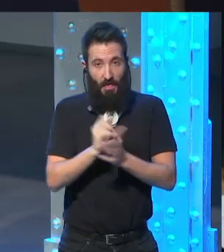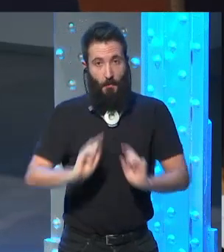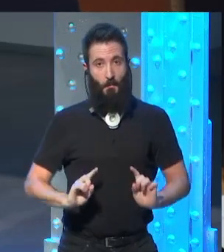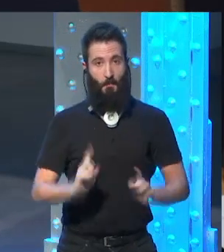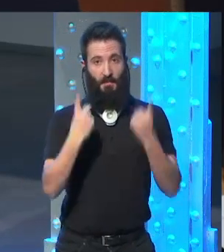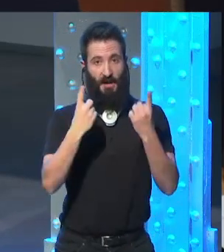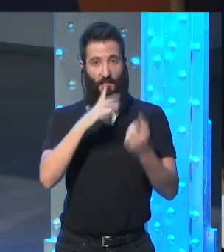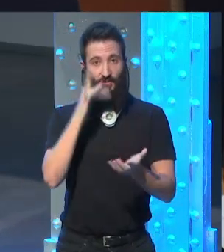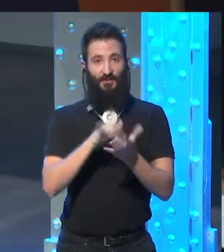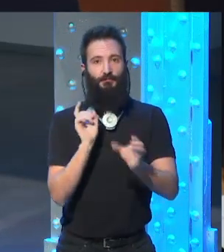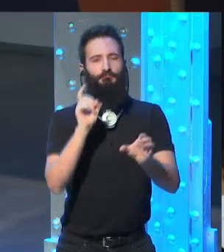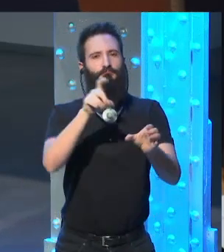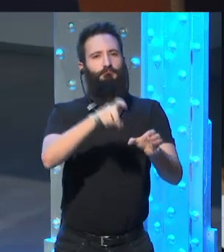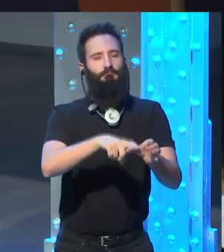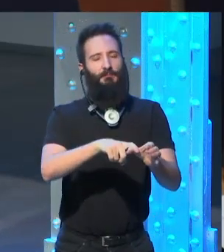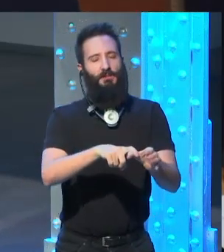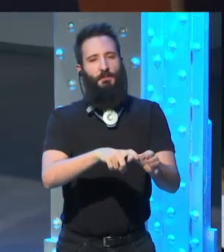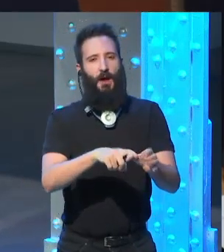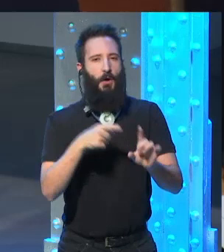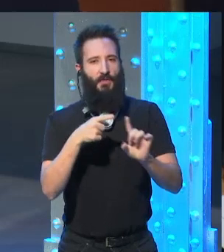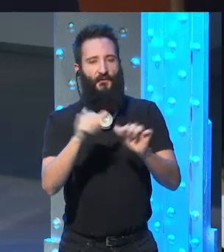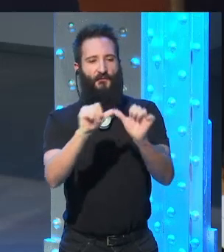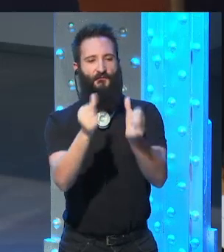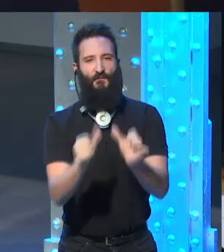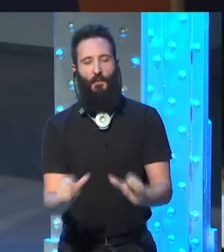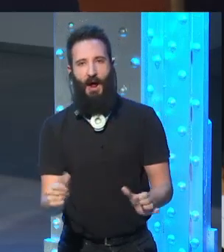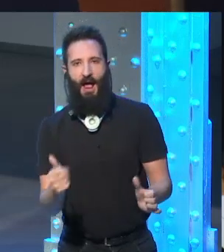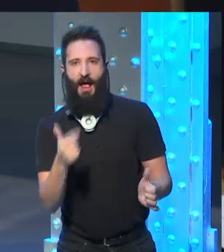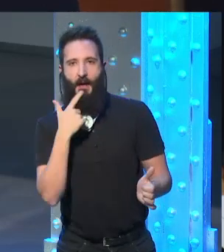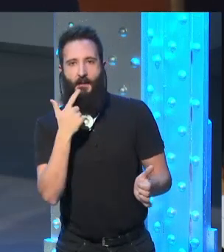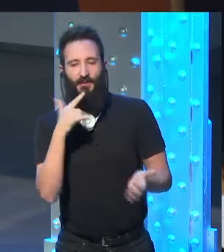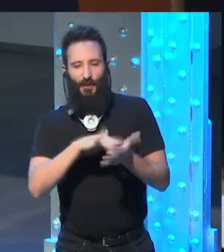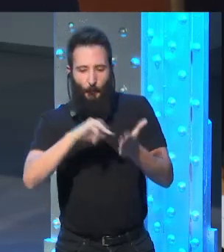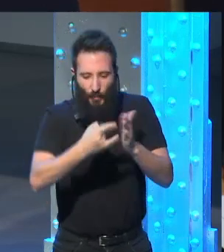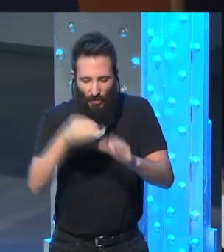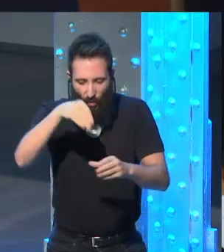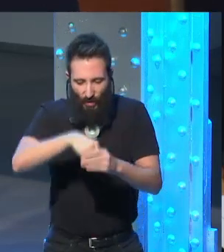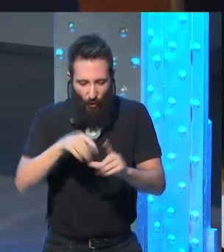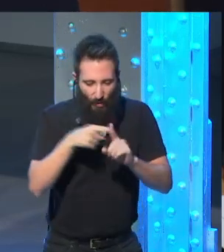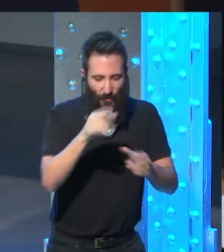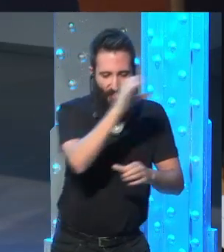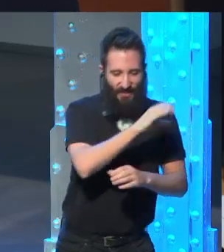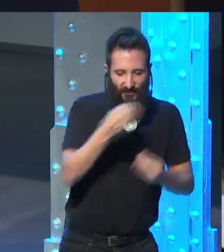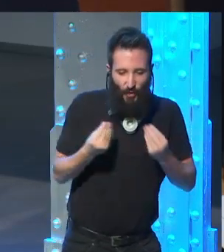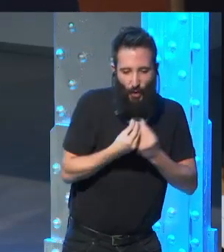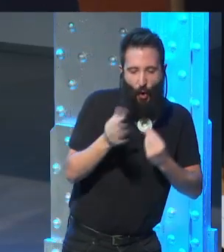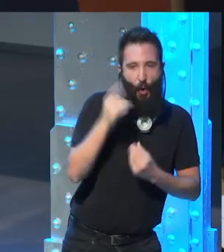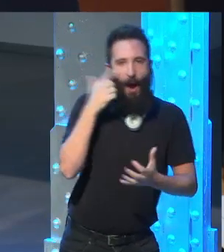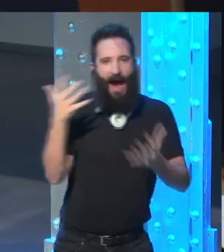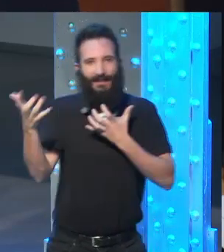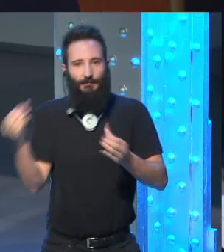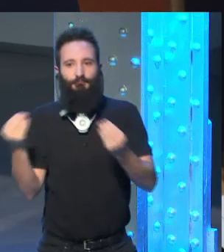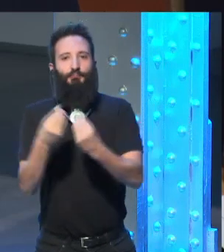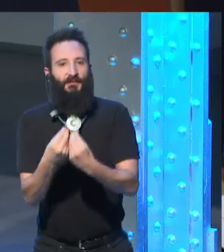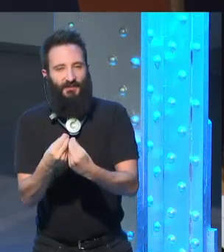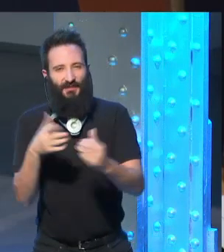de participar de una forma, digamos, estable en un proyecto con un científico o con un artista, ¿no? En este tipo de